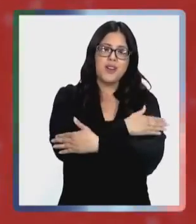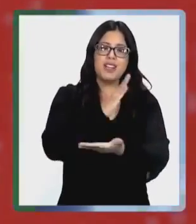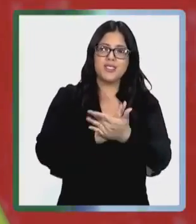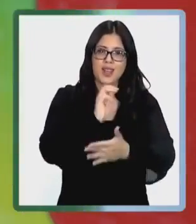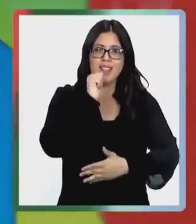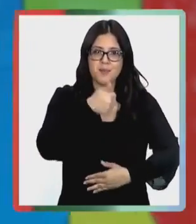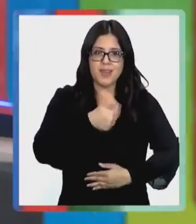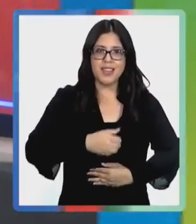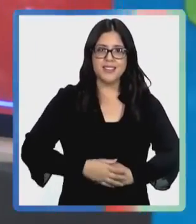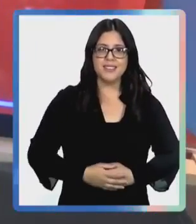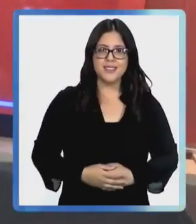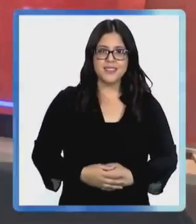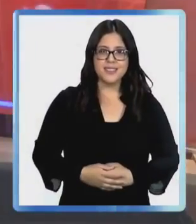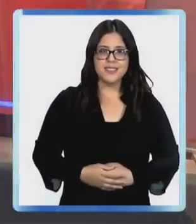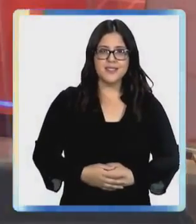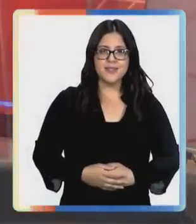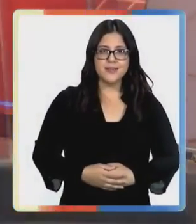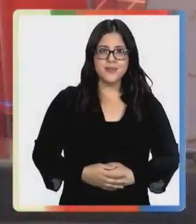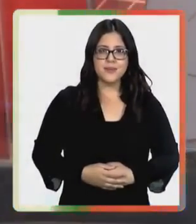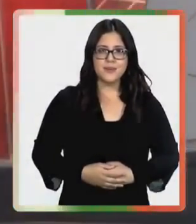mañana.